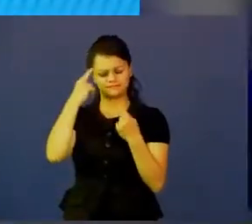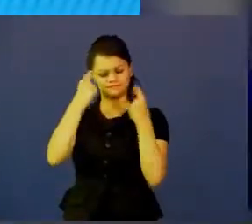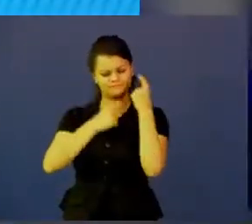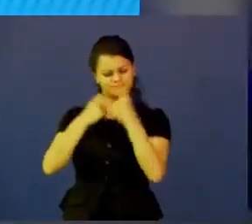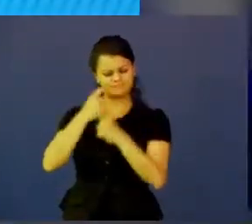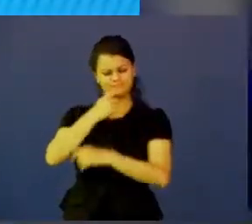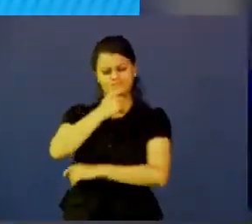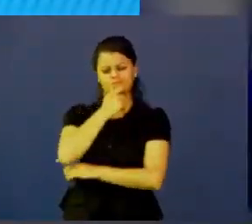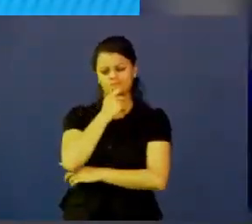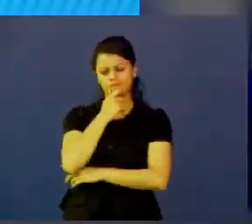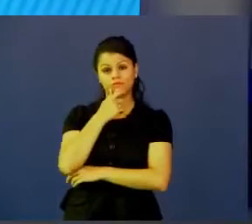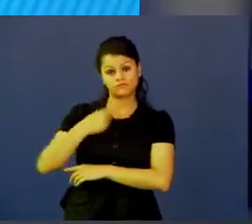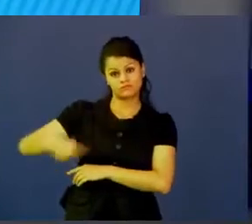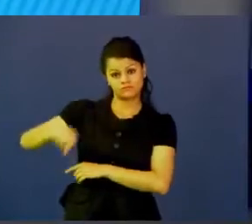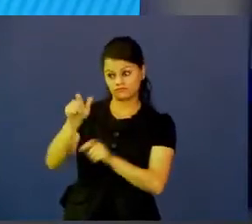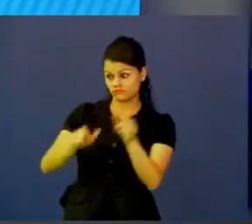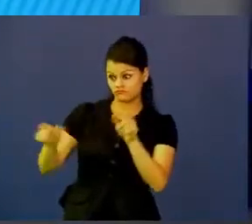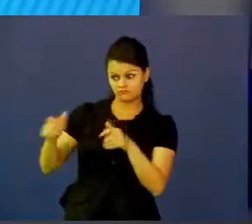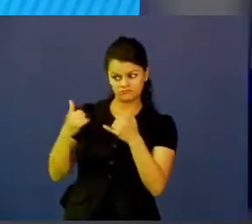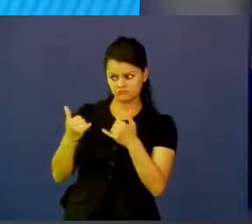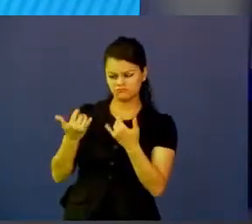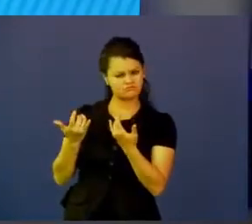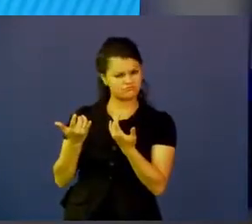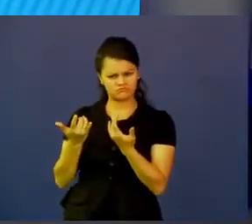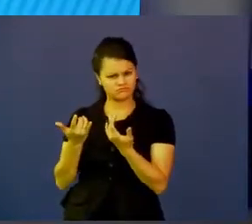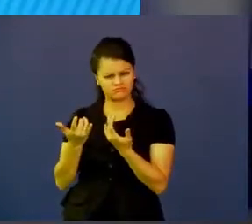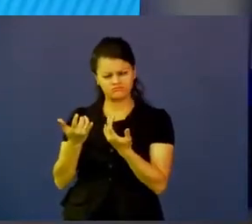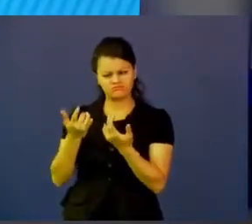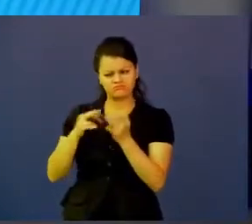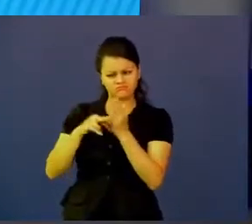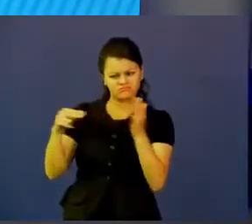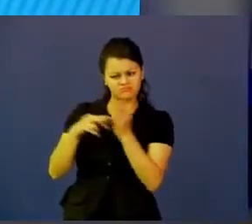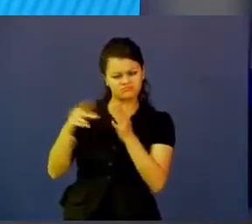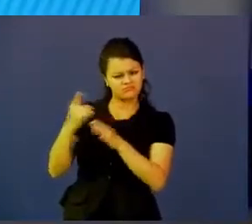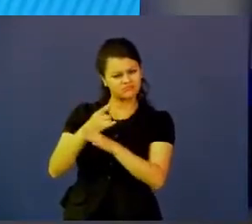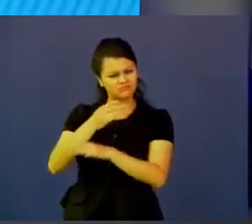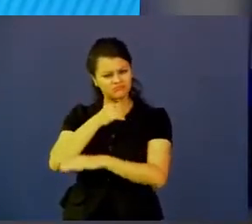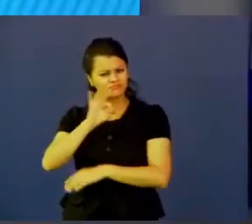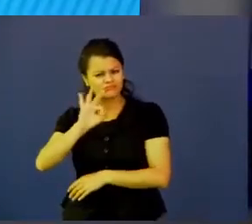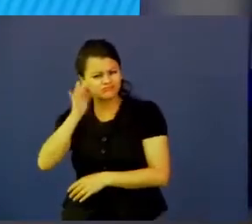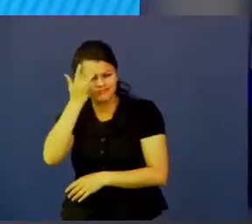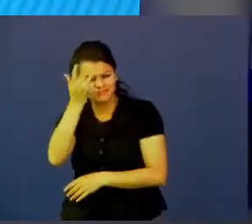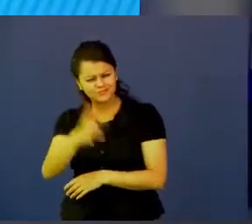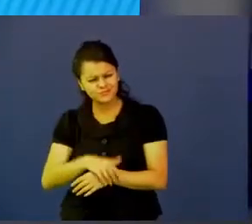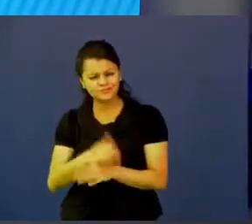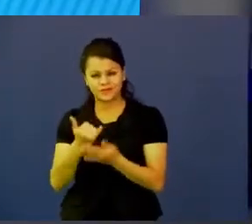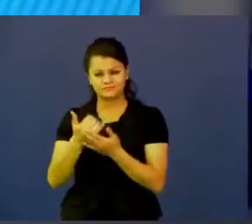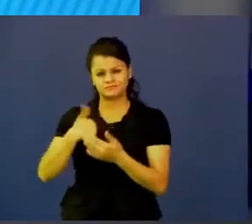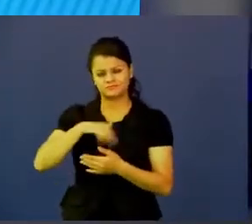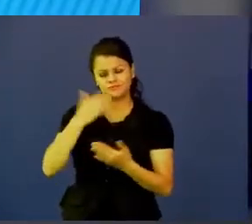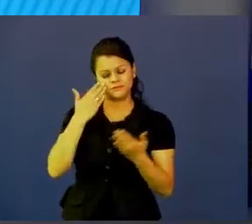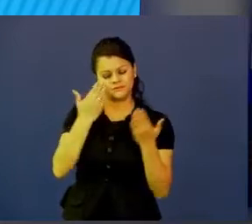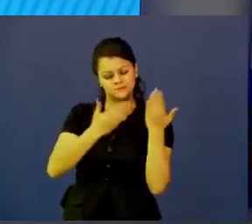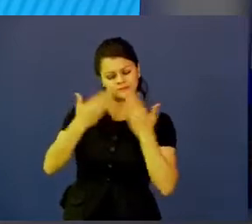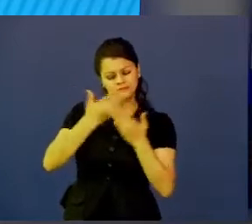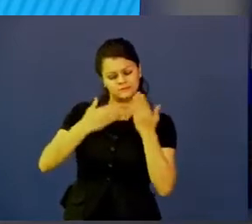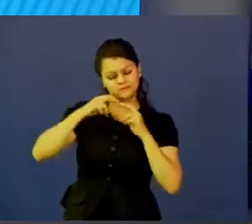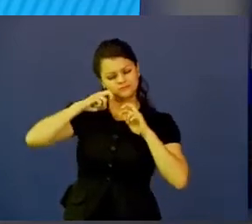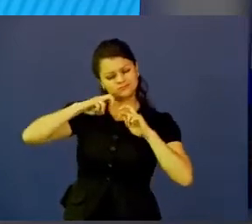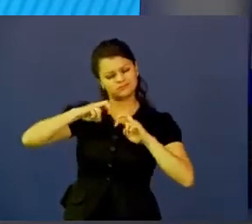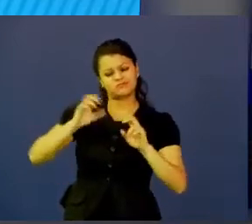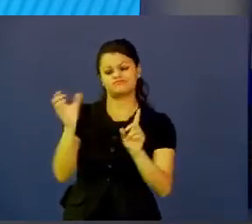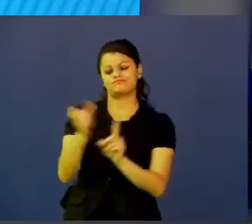estas personas todavía no están consumiendo tecnología. Entonces, con este estudio que hicimos, encontramos varias cosas. Lo primero es que encontramos que, por